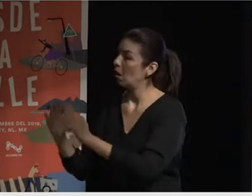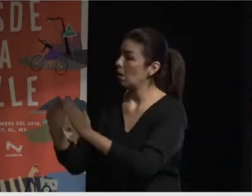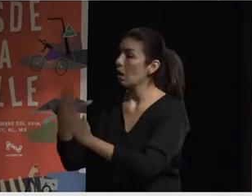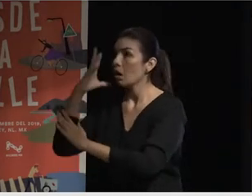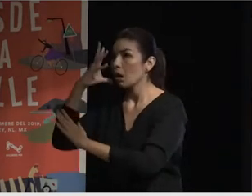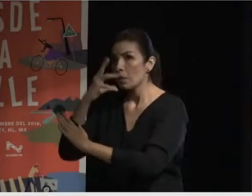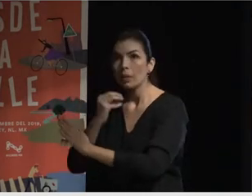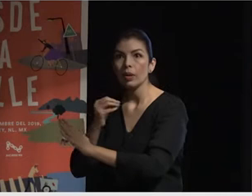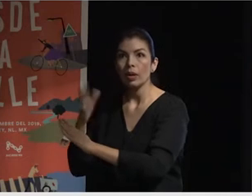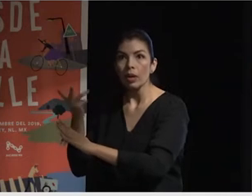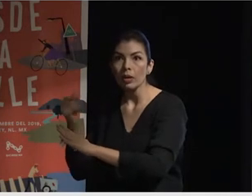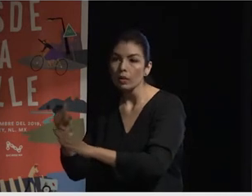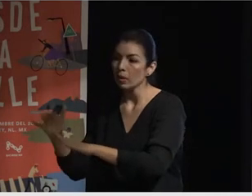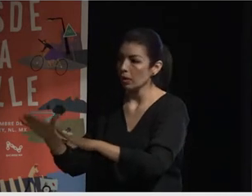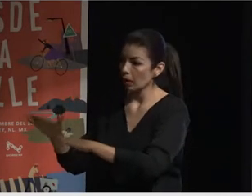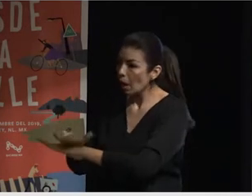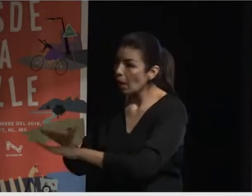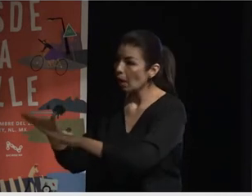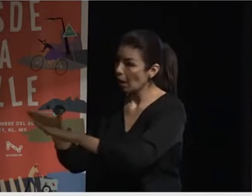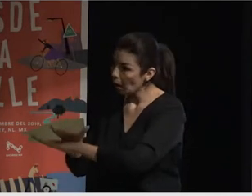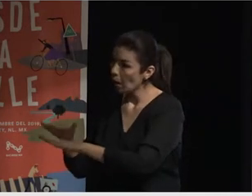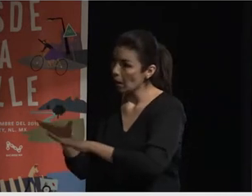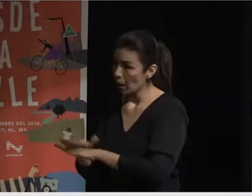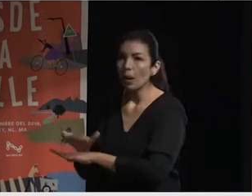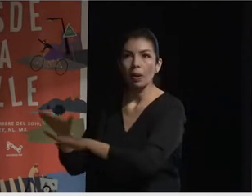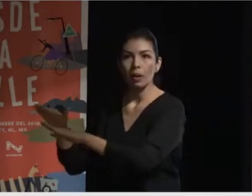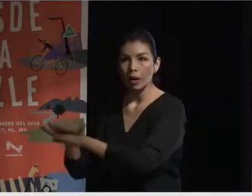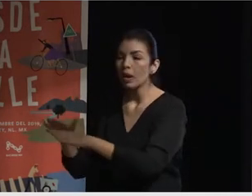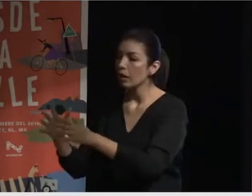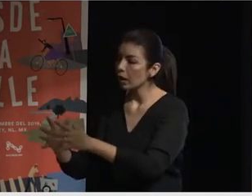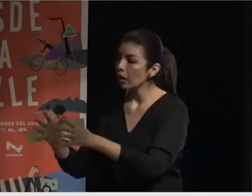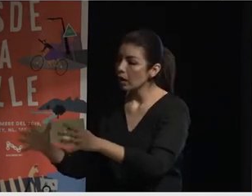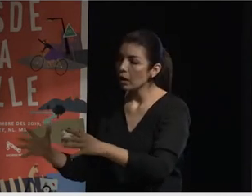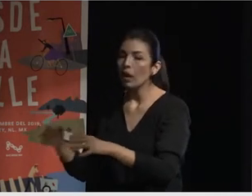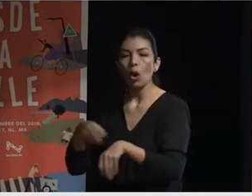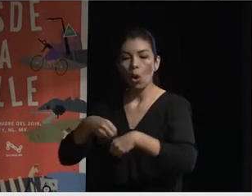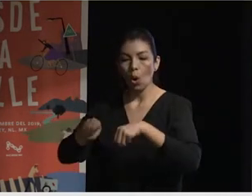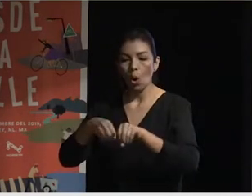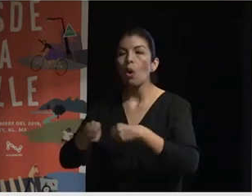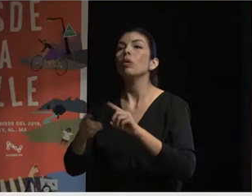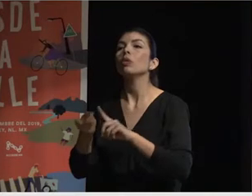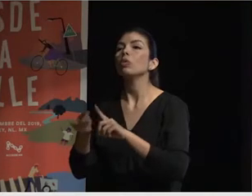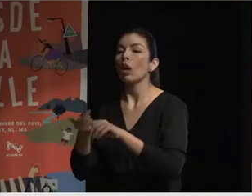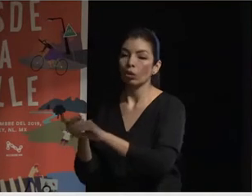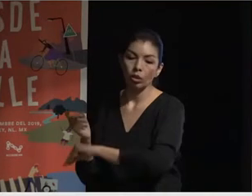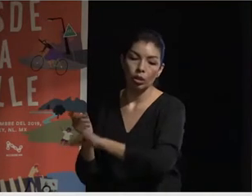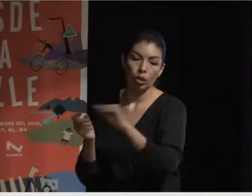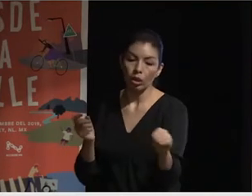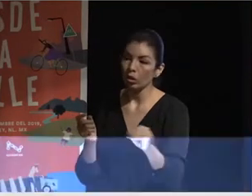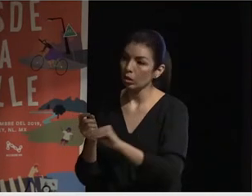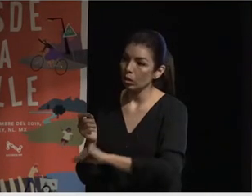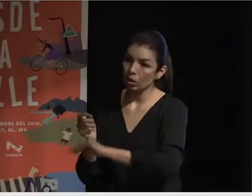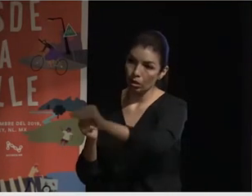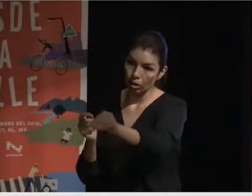gentrificación, un movimiento de regreso a las ciudades por el capital y no por la gente. Él demuestra que lo que le molesta es que